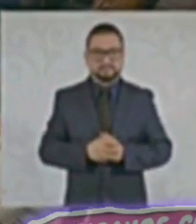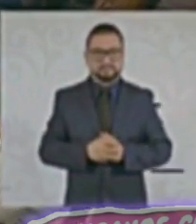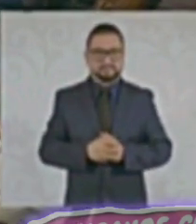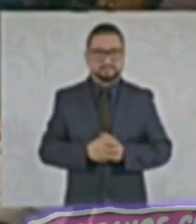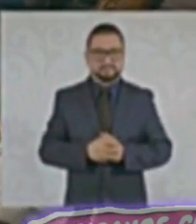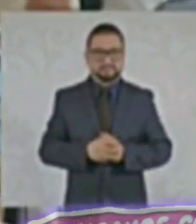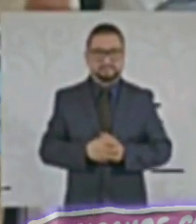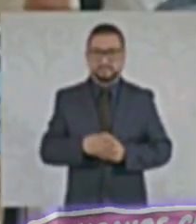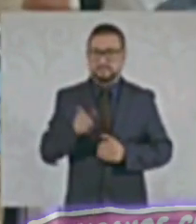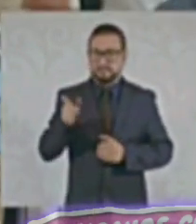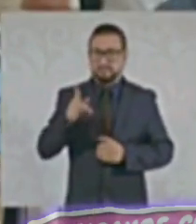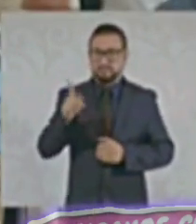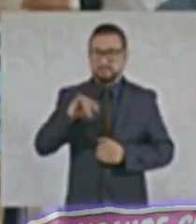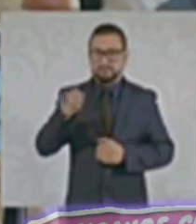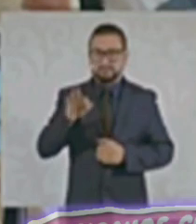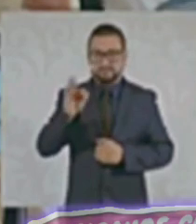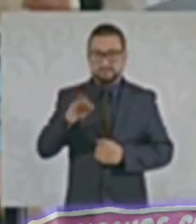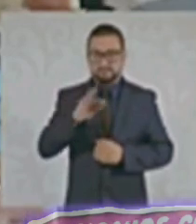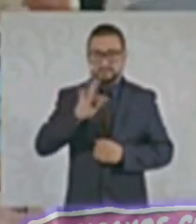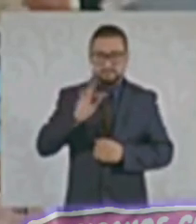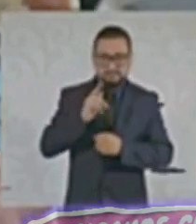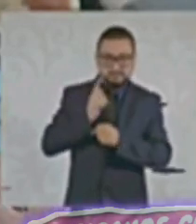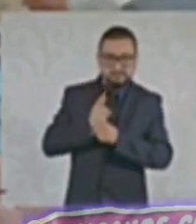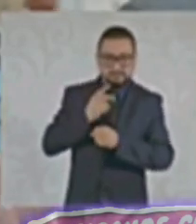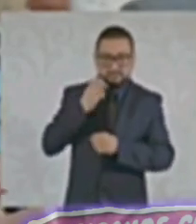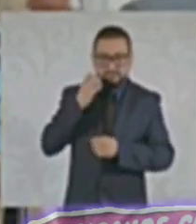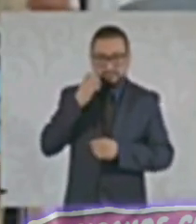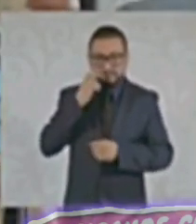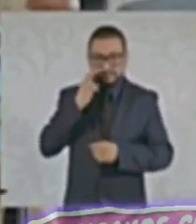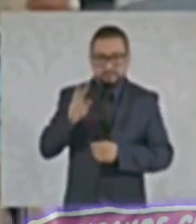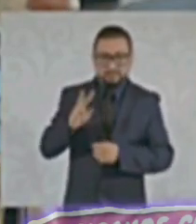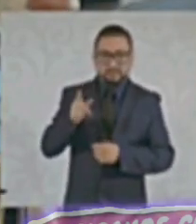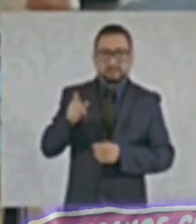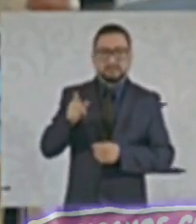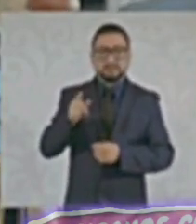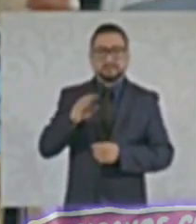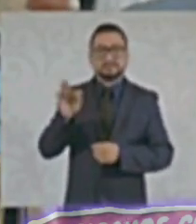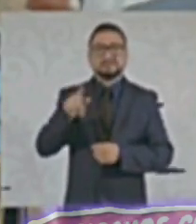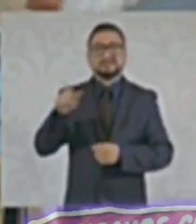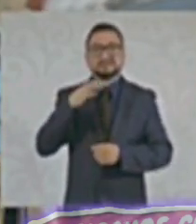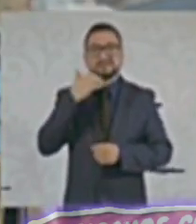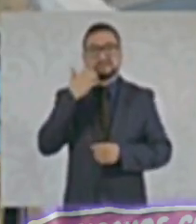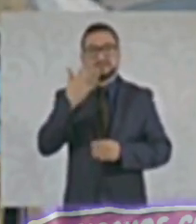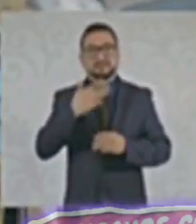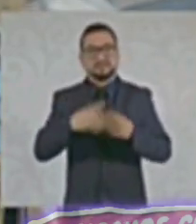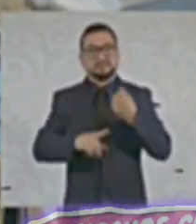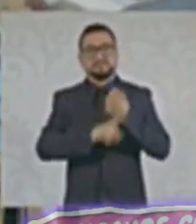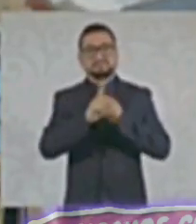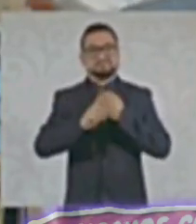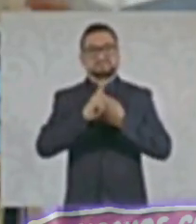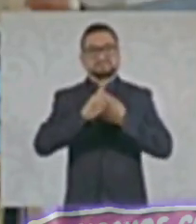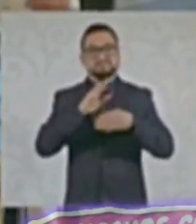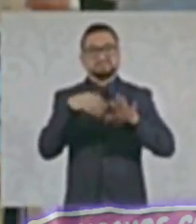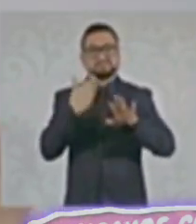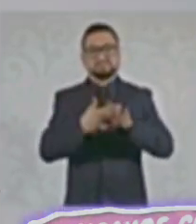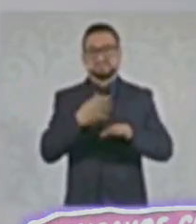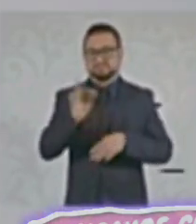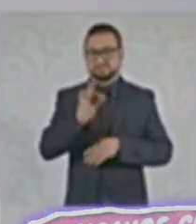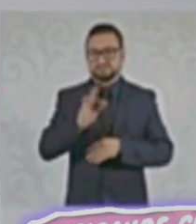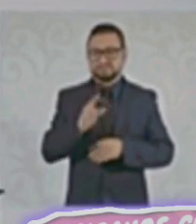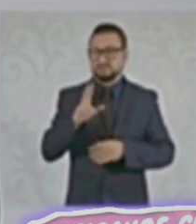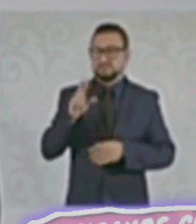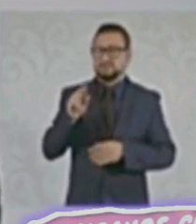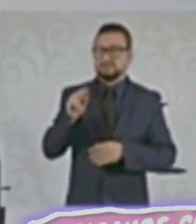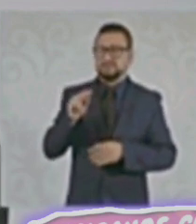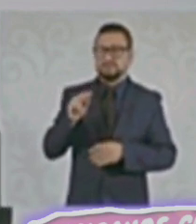el Poder Judicial, o usted ve que el Poder Judicial es el que está intentando provocar una crisis constitucional? No, yo no hablo de